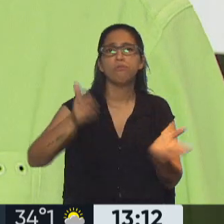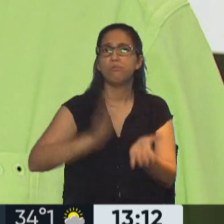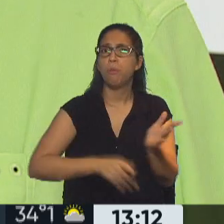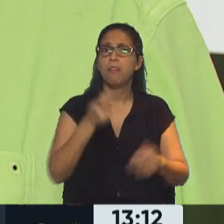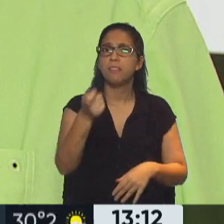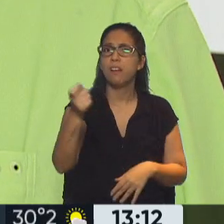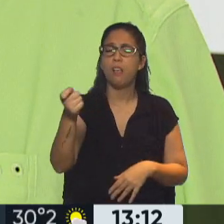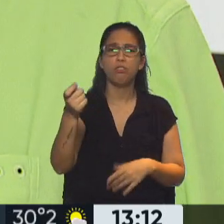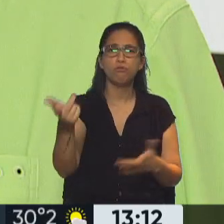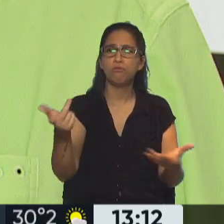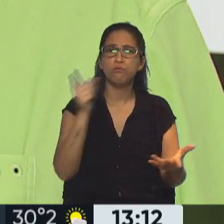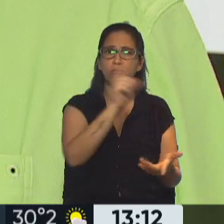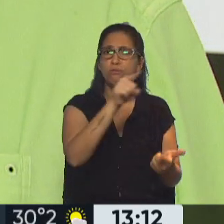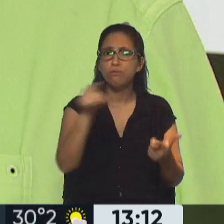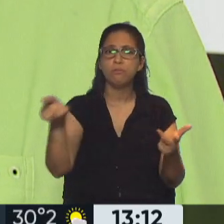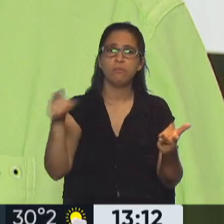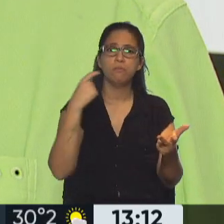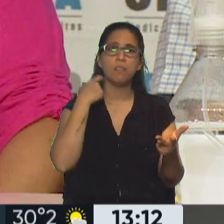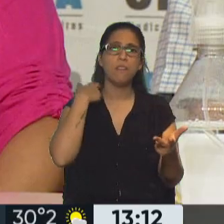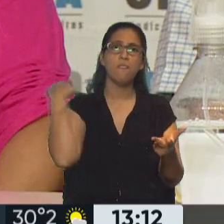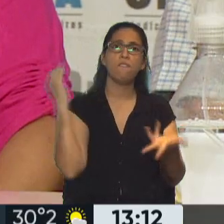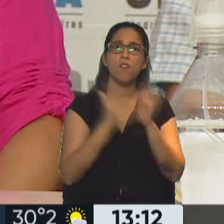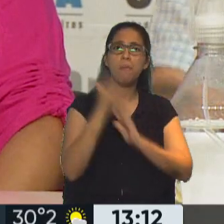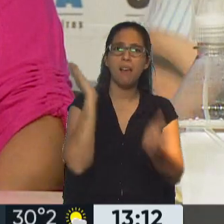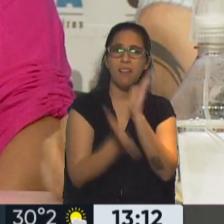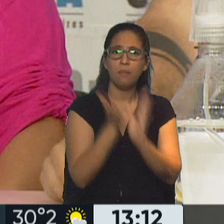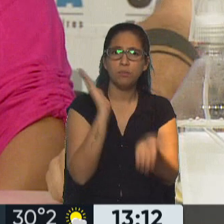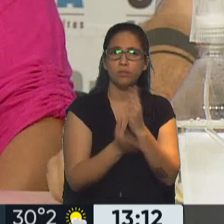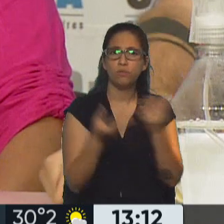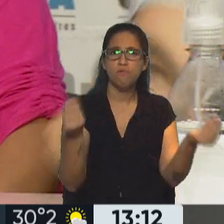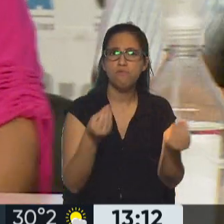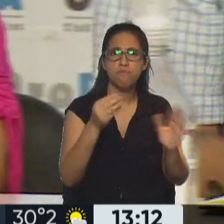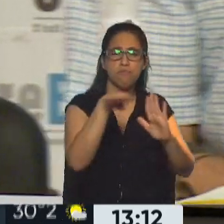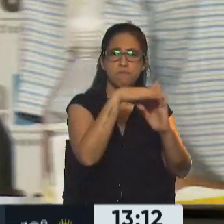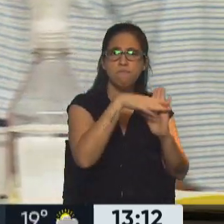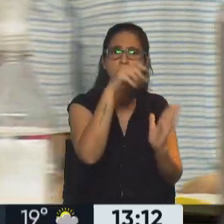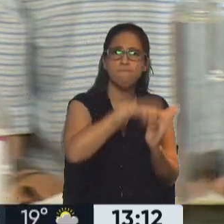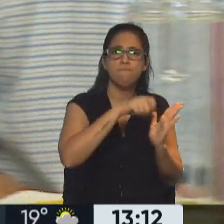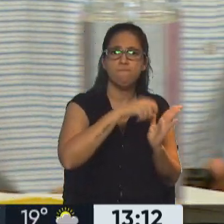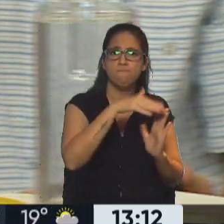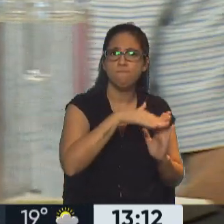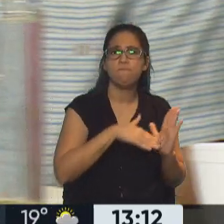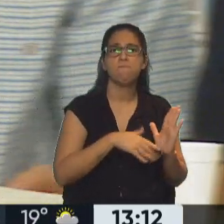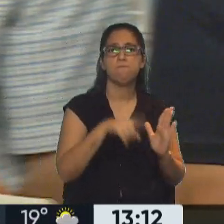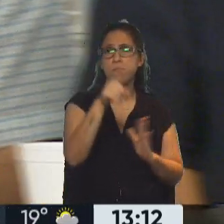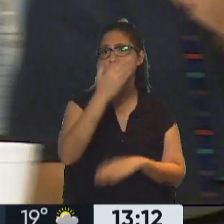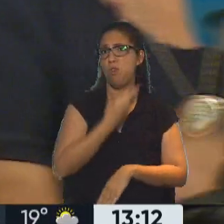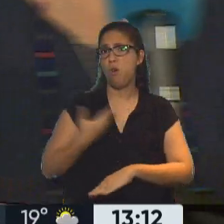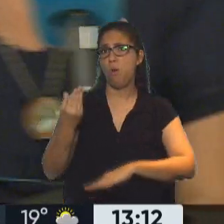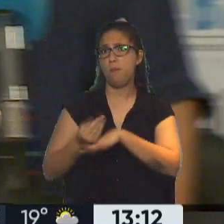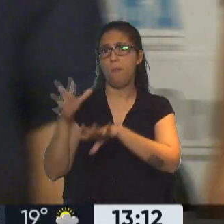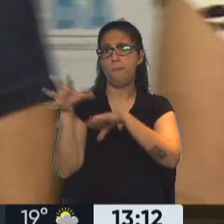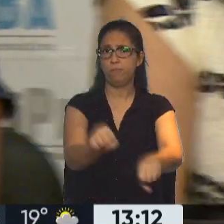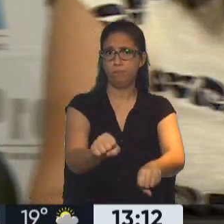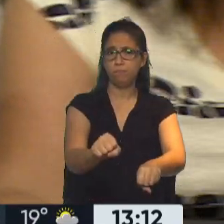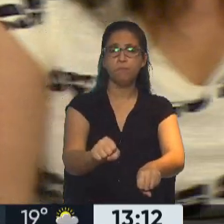asesinatos, todas las medidas represivas que está tomando el gobierno usurpador de